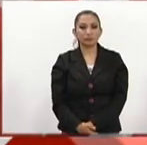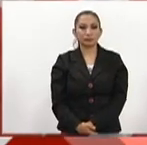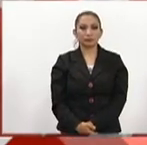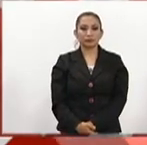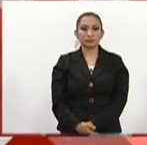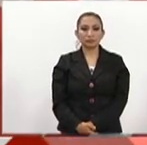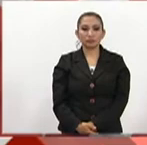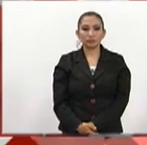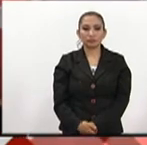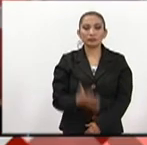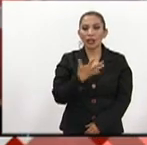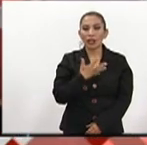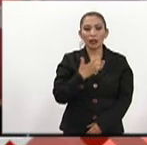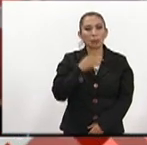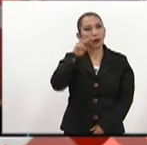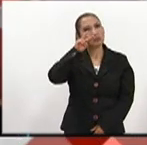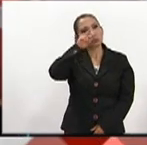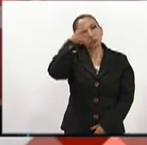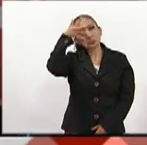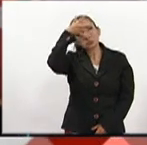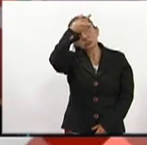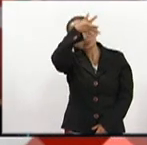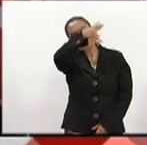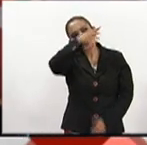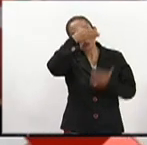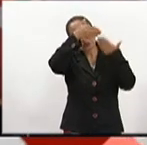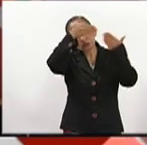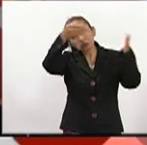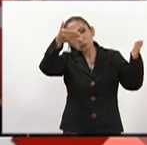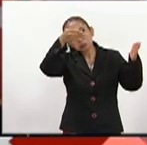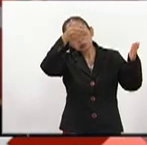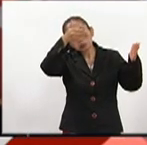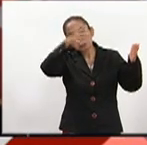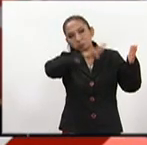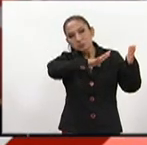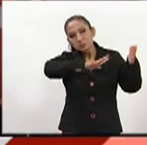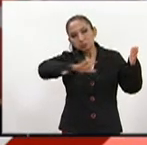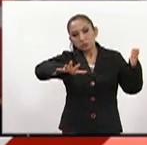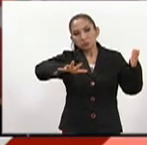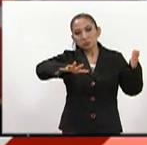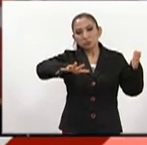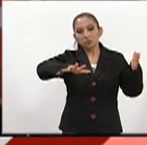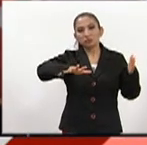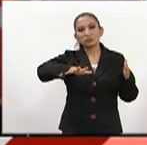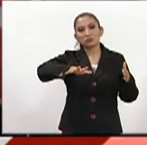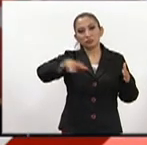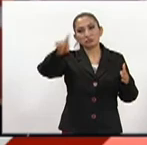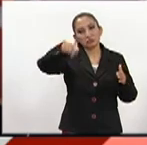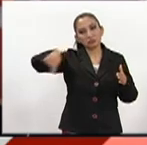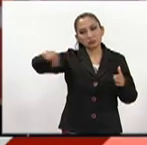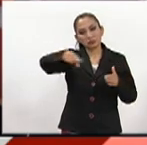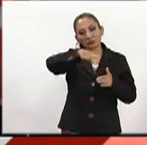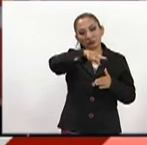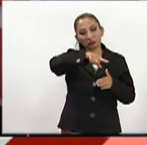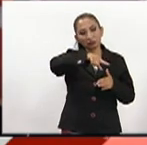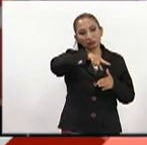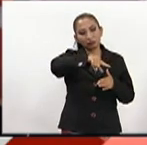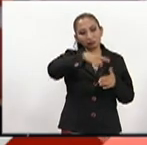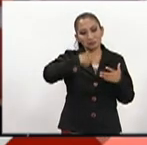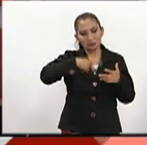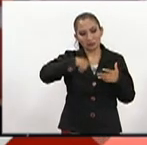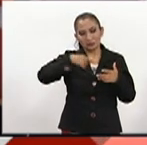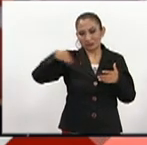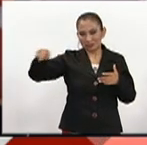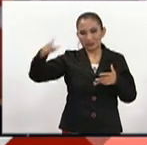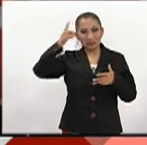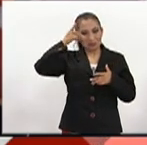yo creo que en general tenemos una buena perspectiva, Pati, y yo creo que en general la posición de los